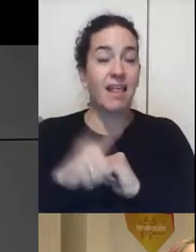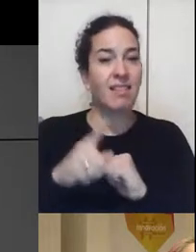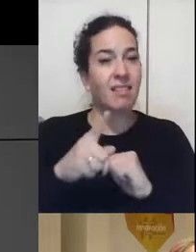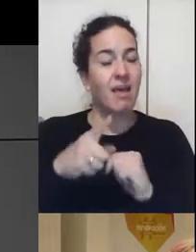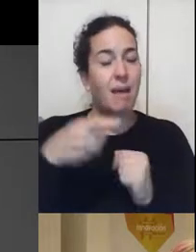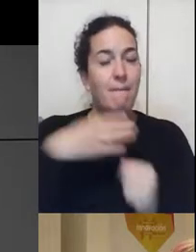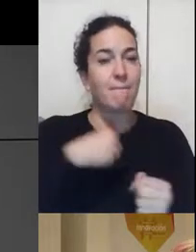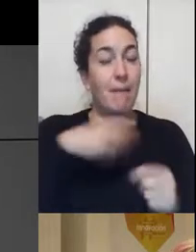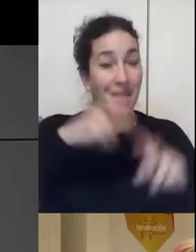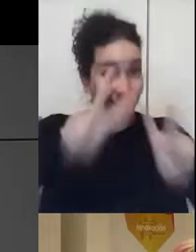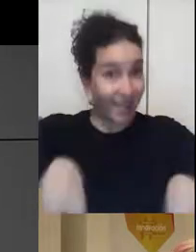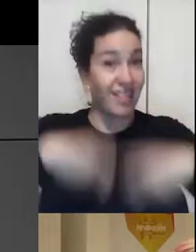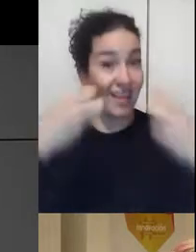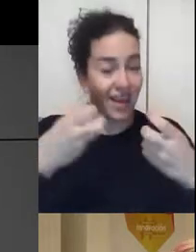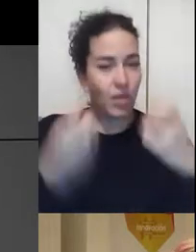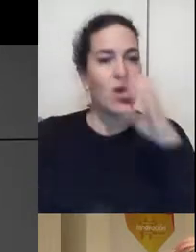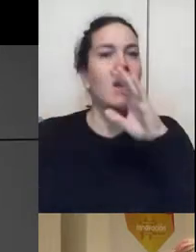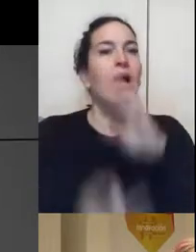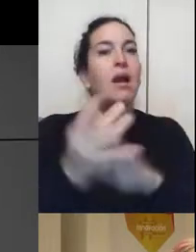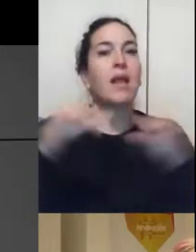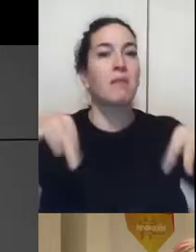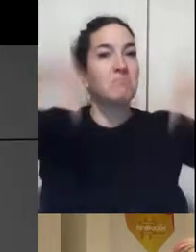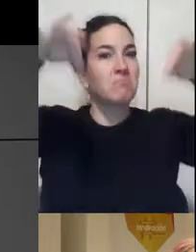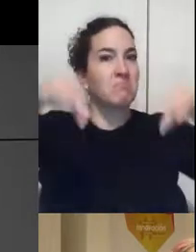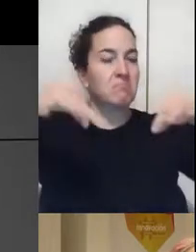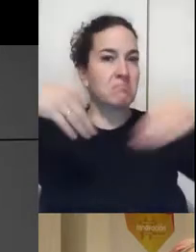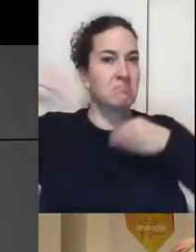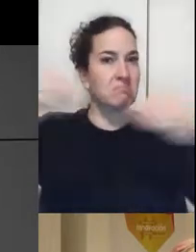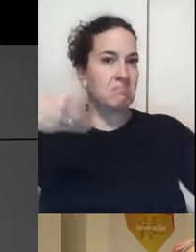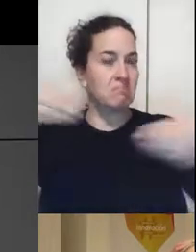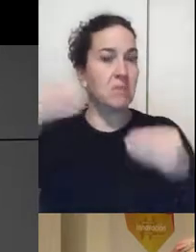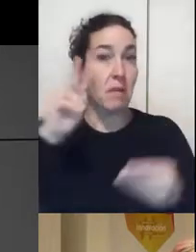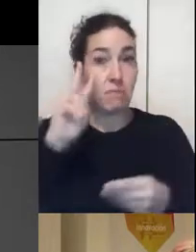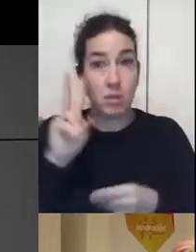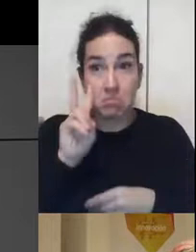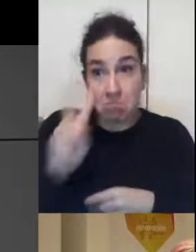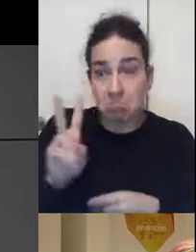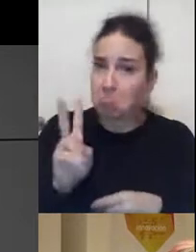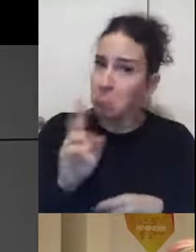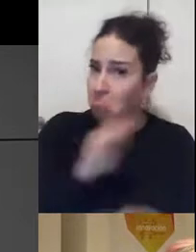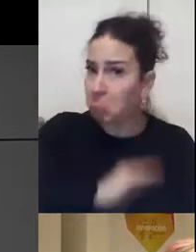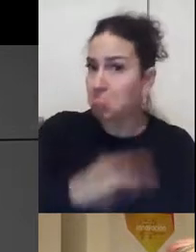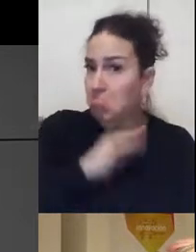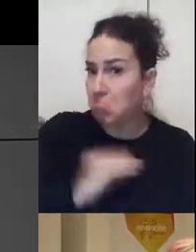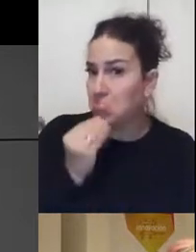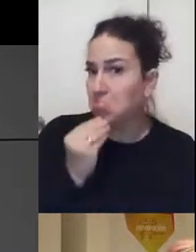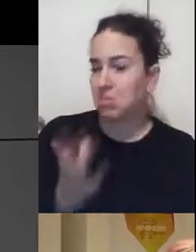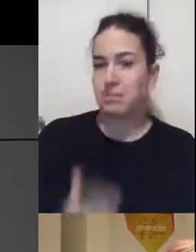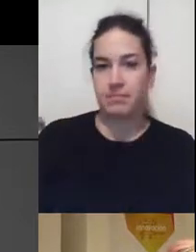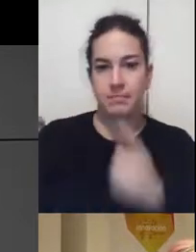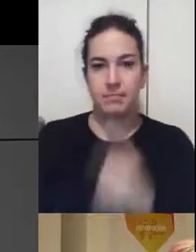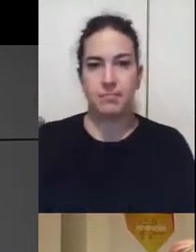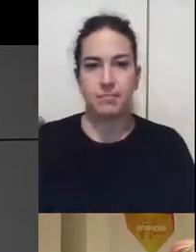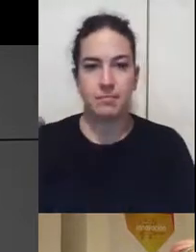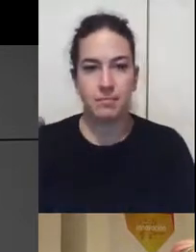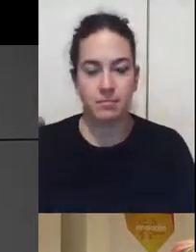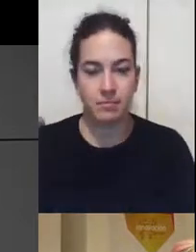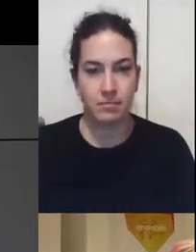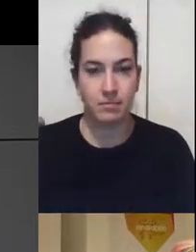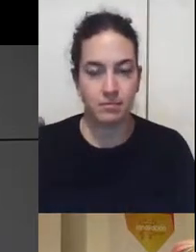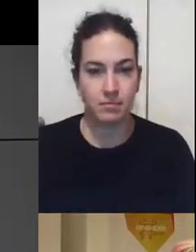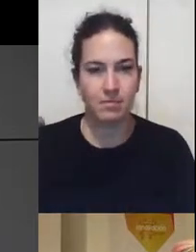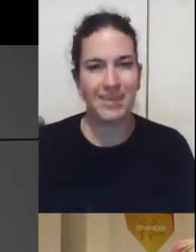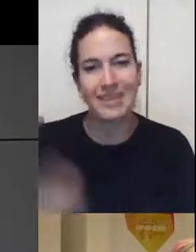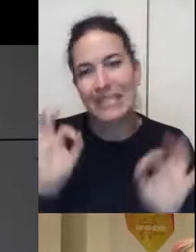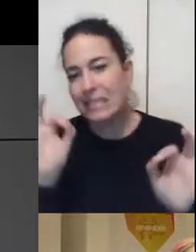reciclado, consiguió generar un tejido que, bueno, vais a ver ahora que tiene un aspecto bastante, bastante interesante. Tiene un